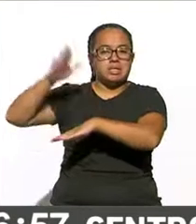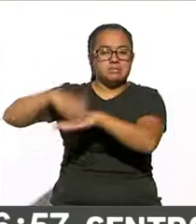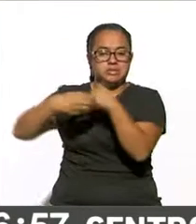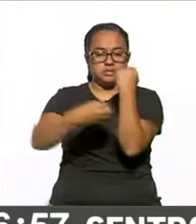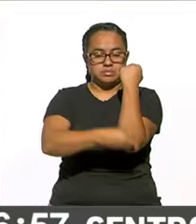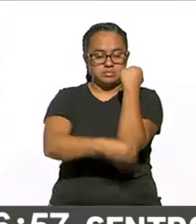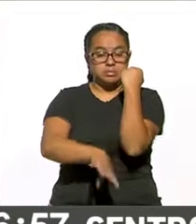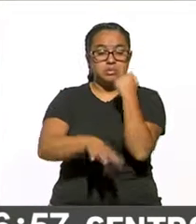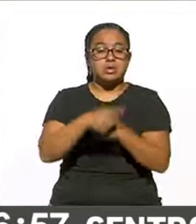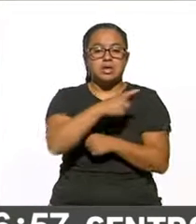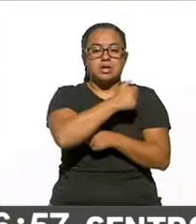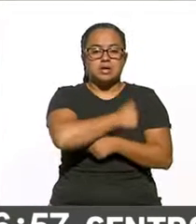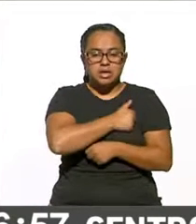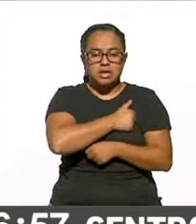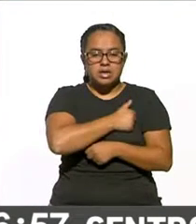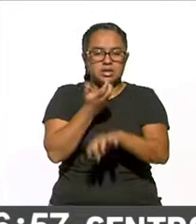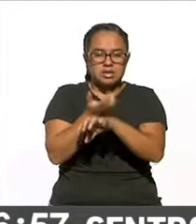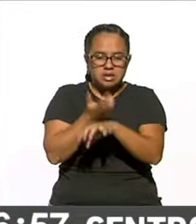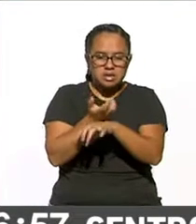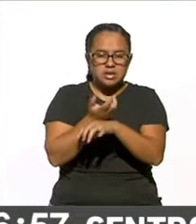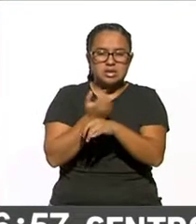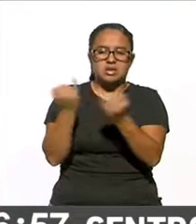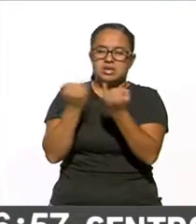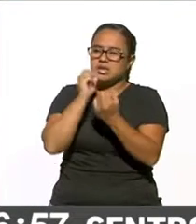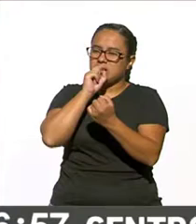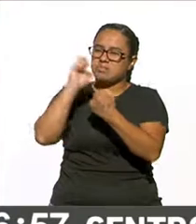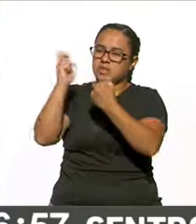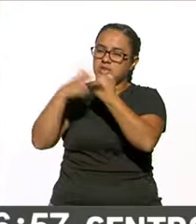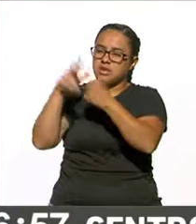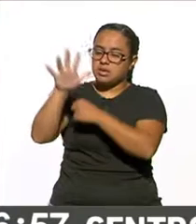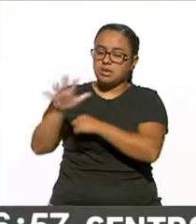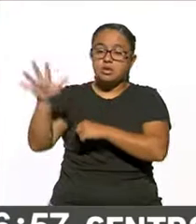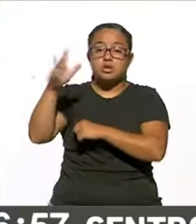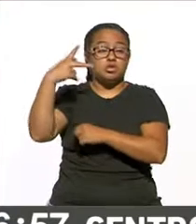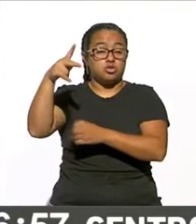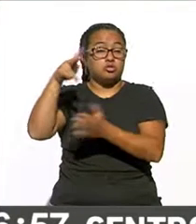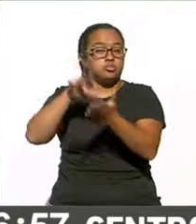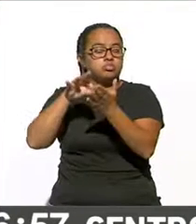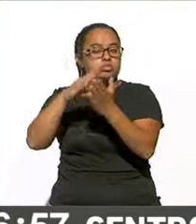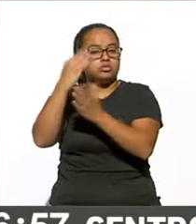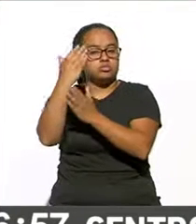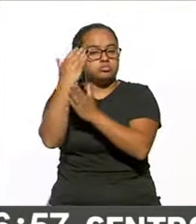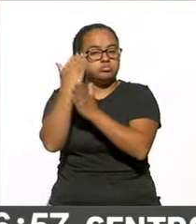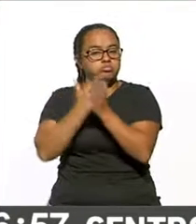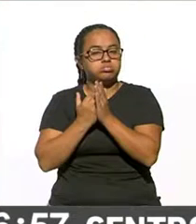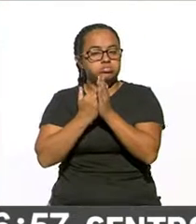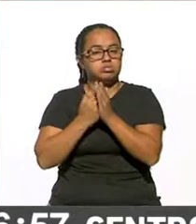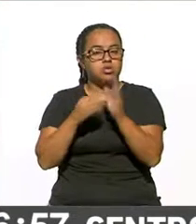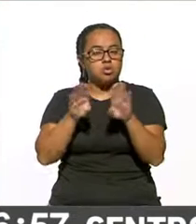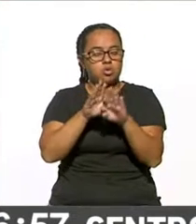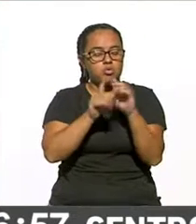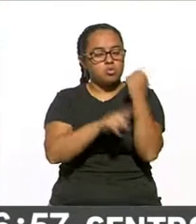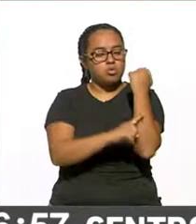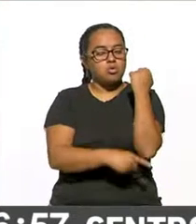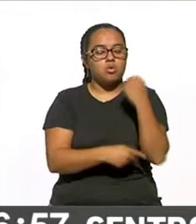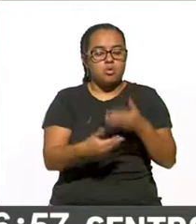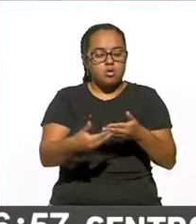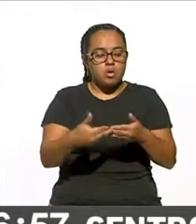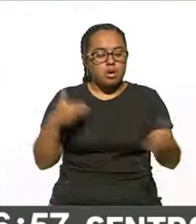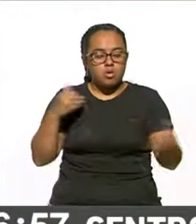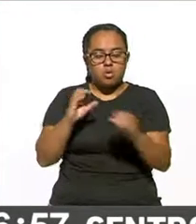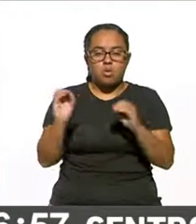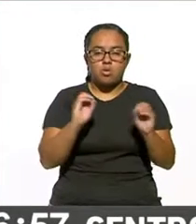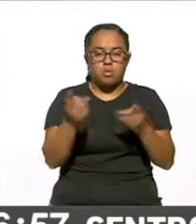prácticamente Canadá, Estados Unidos, buena parte de Europa, tienen tasas muy bajas de embarazo no planeado y